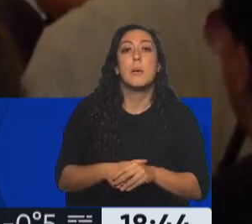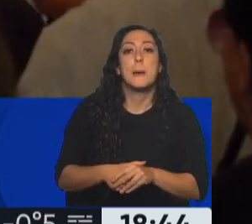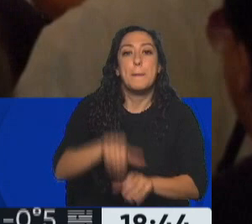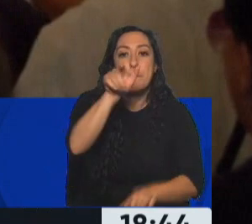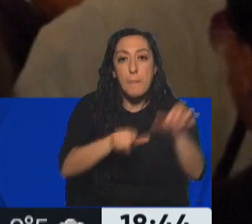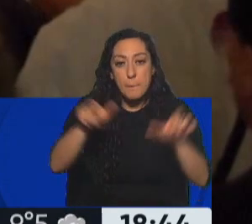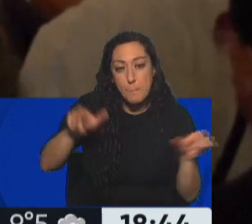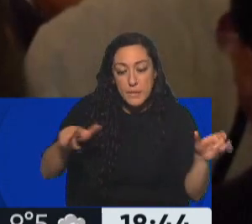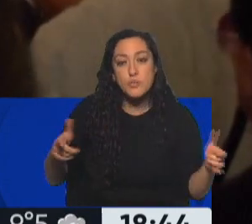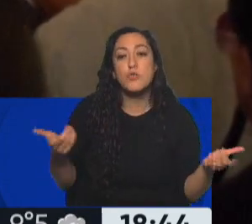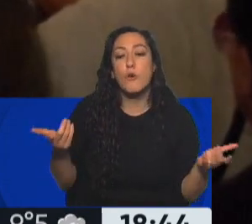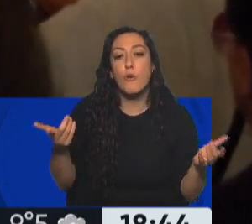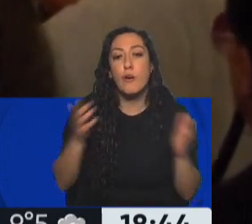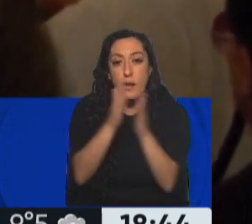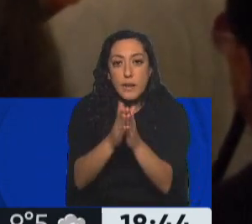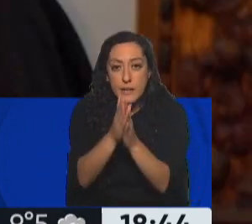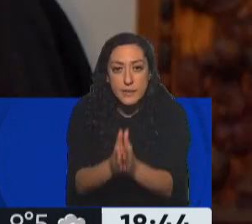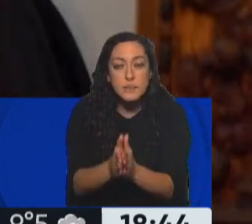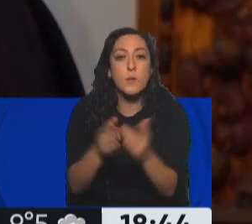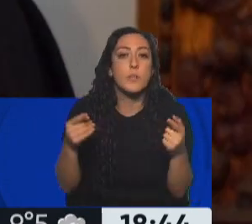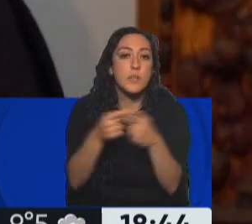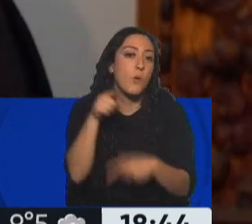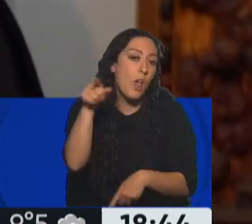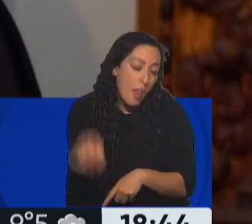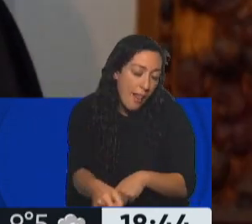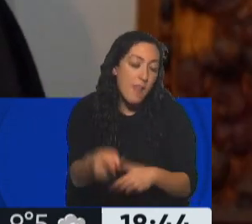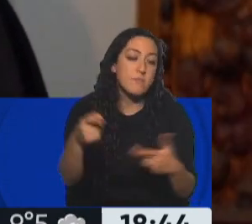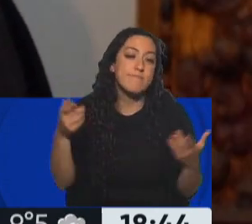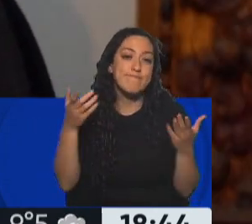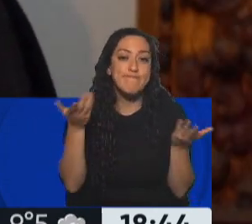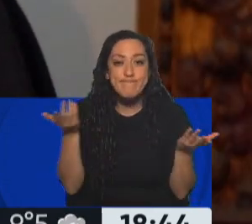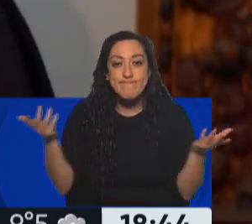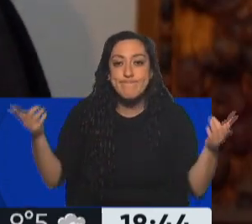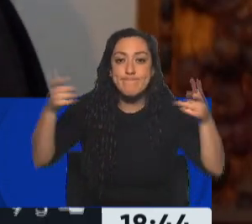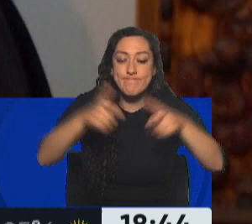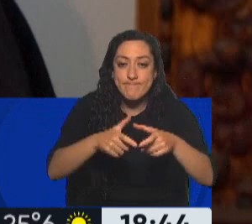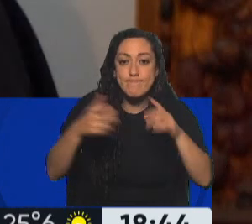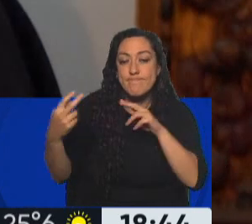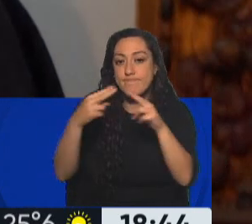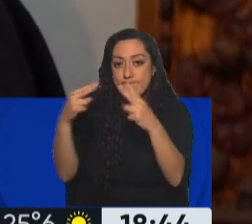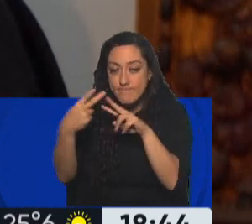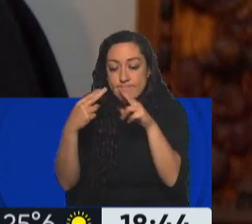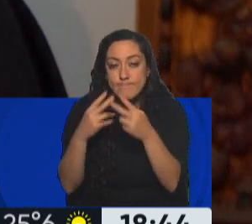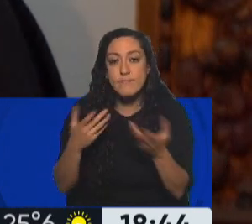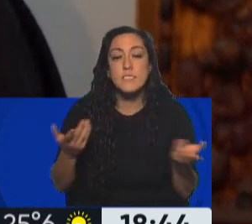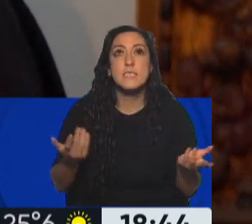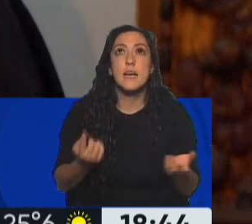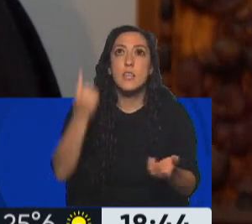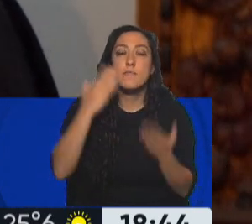reúne también a rezar por él. Lo recordamos con mucha gratitud al